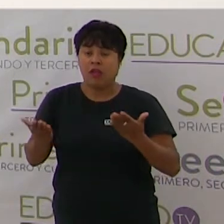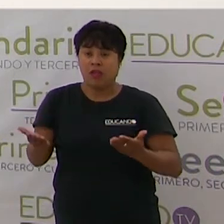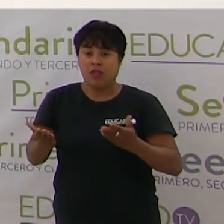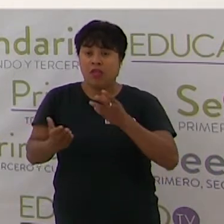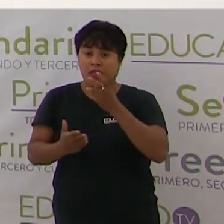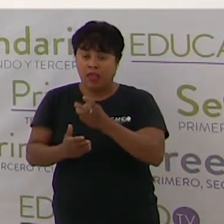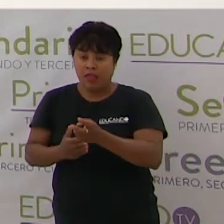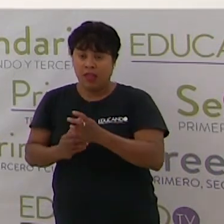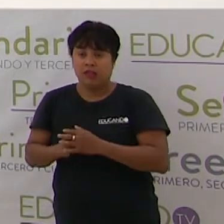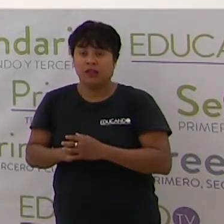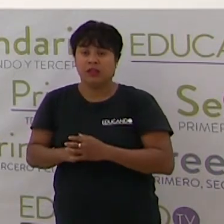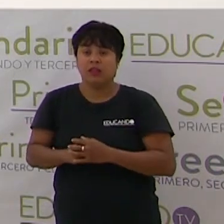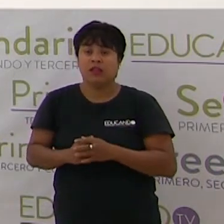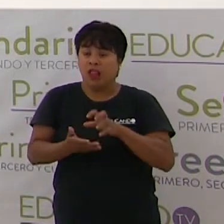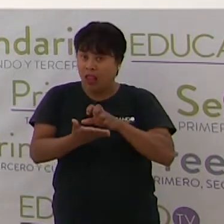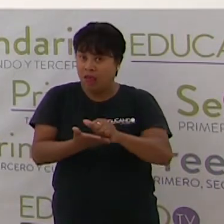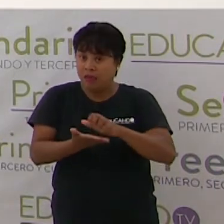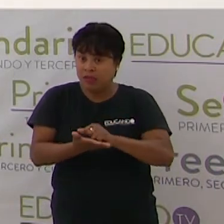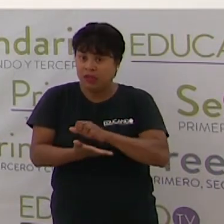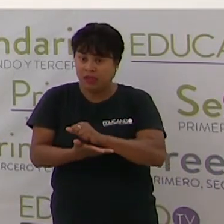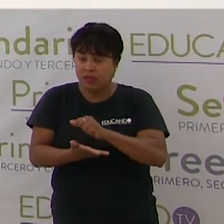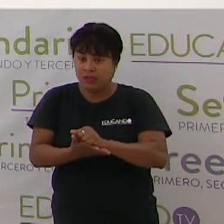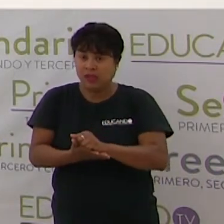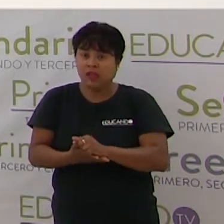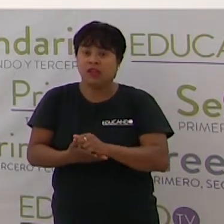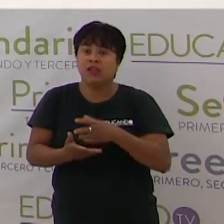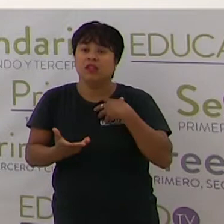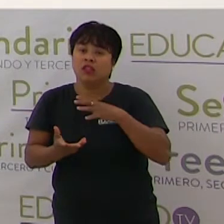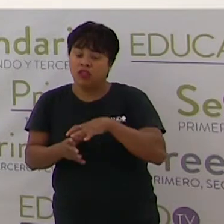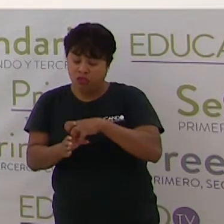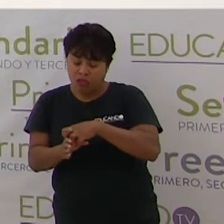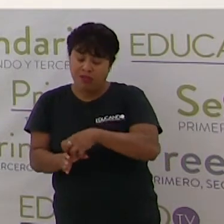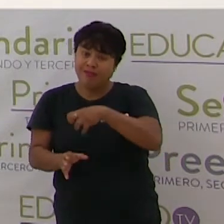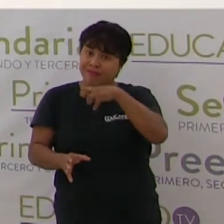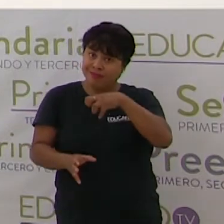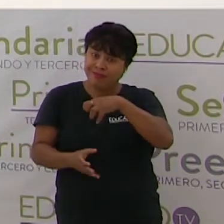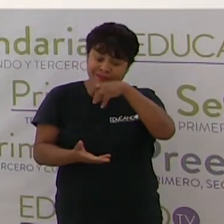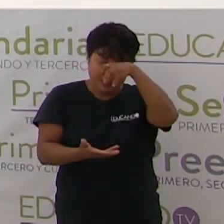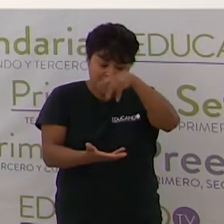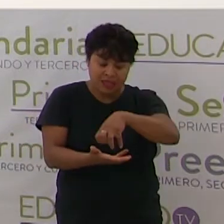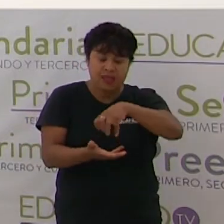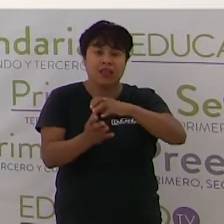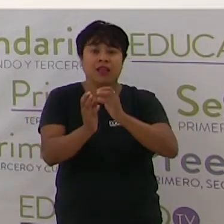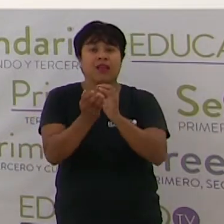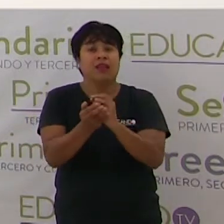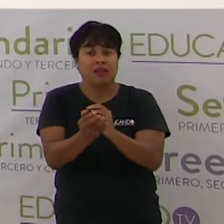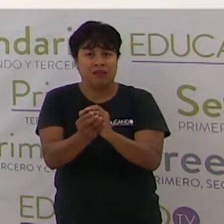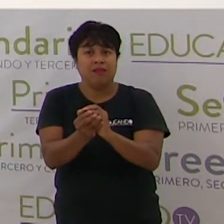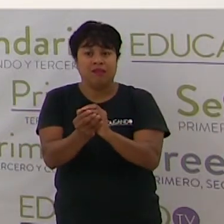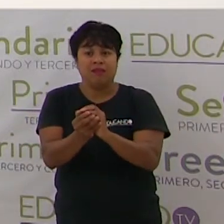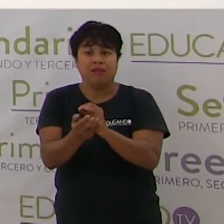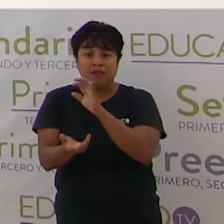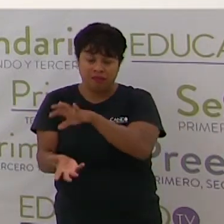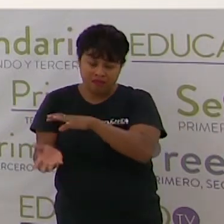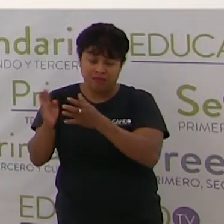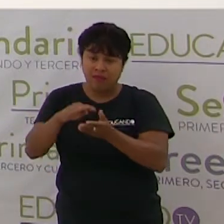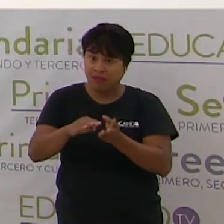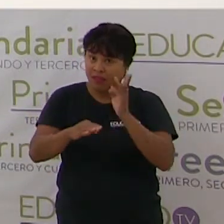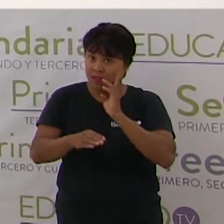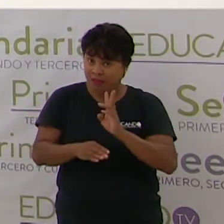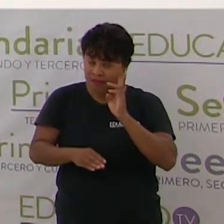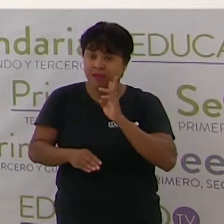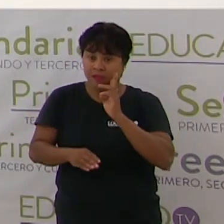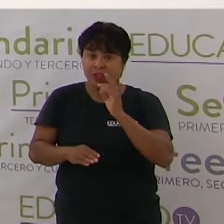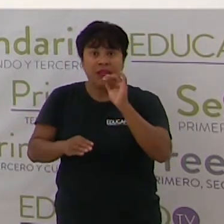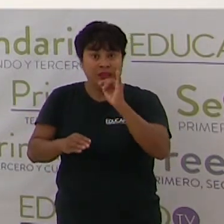volumen o la masa, la plastilina la voy a poner o voy a llenar